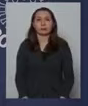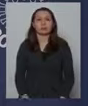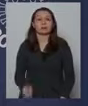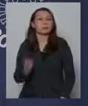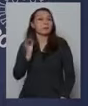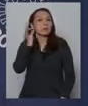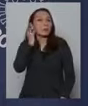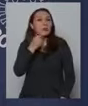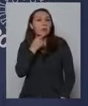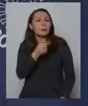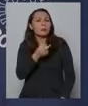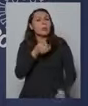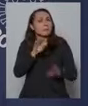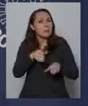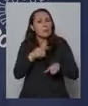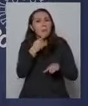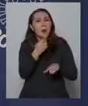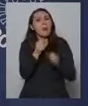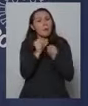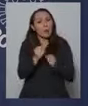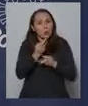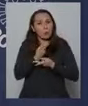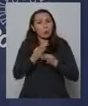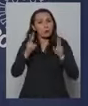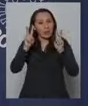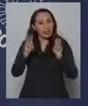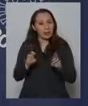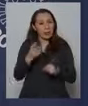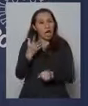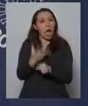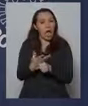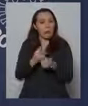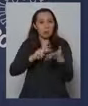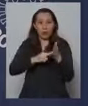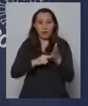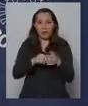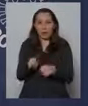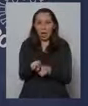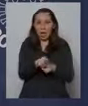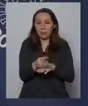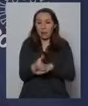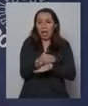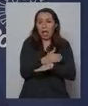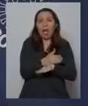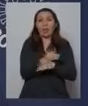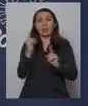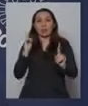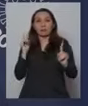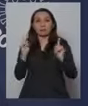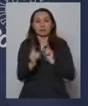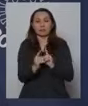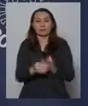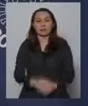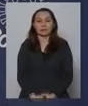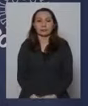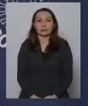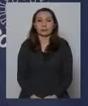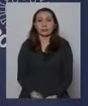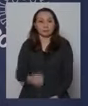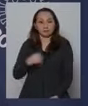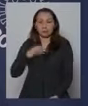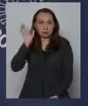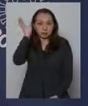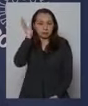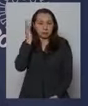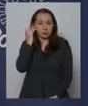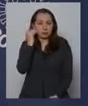Preguntarle, subsecretario, también, pero si puede dar a conocer respecto a si hay un problema administrativo antes de que pase la subsecretaria, por favor. No tengo ningún